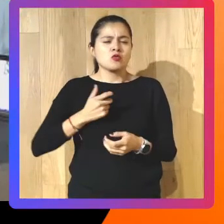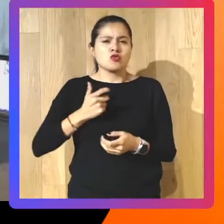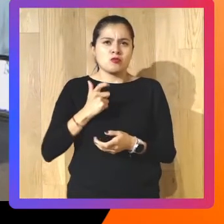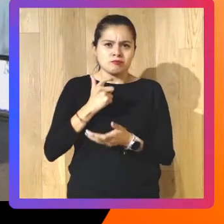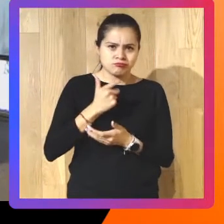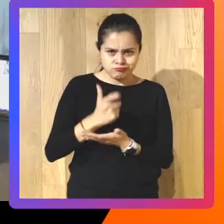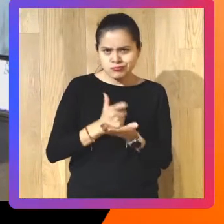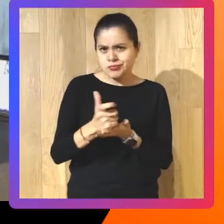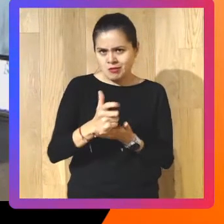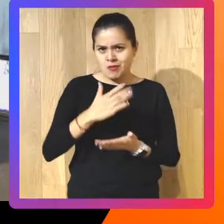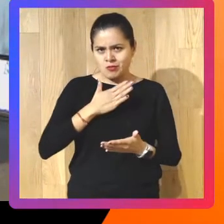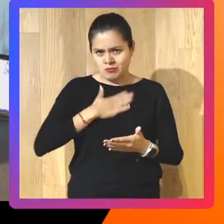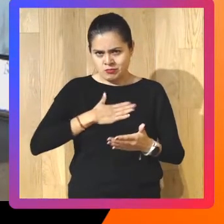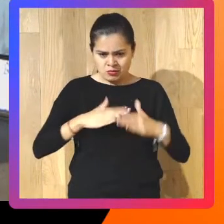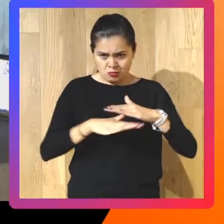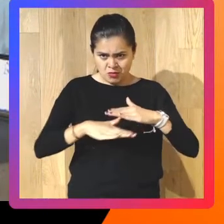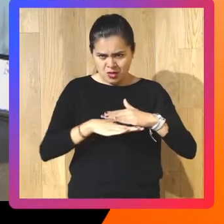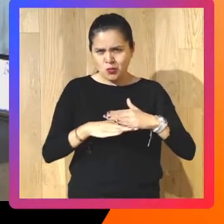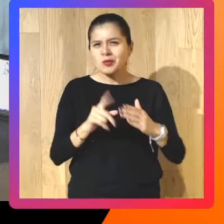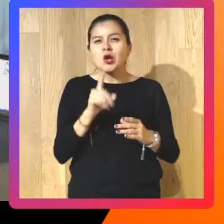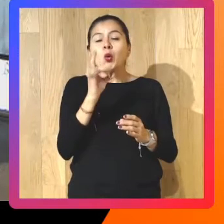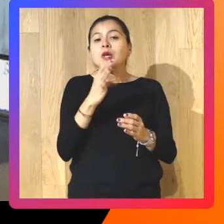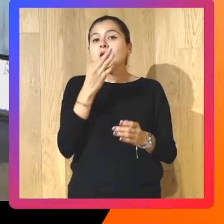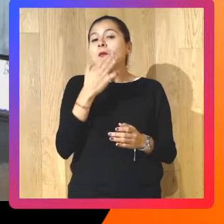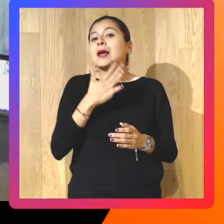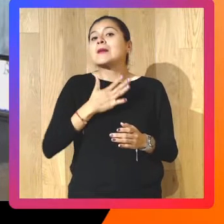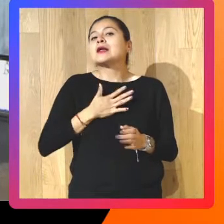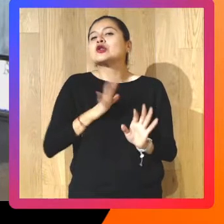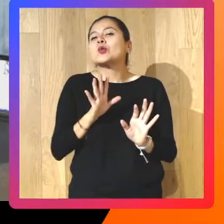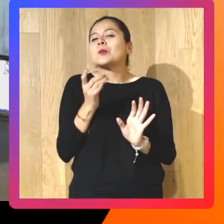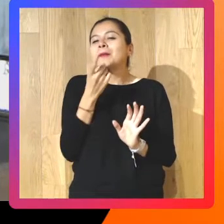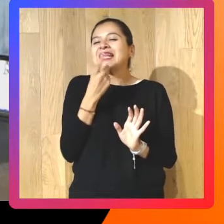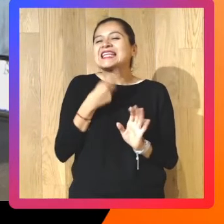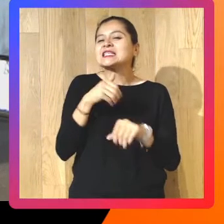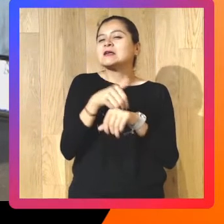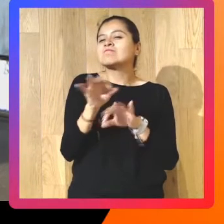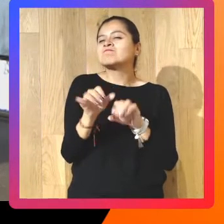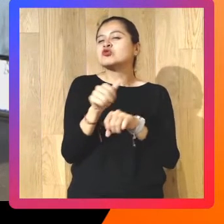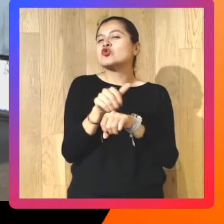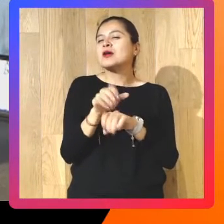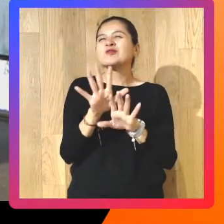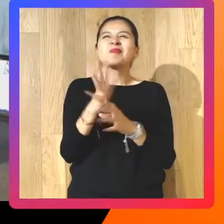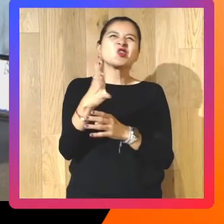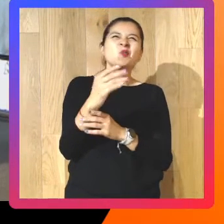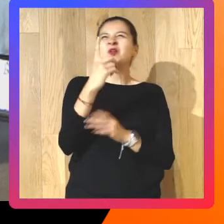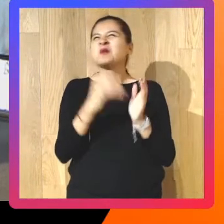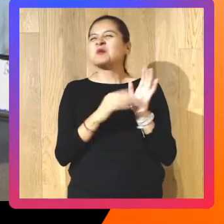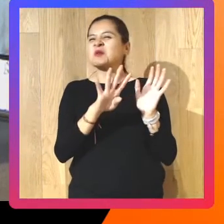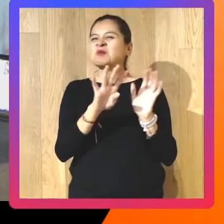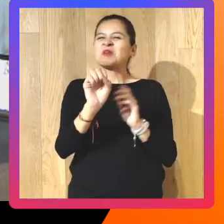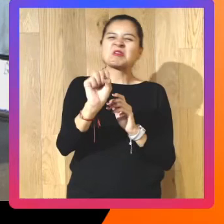hay que tener claro que el salario mínimo es un indicador. El salario mínimo probablemente en los 60s, en los